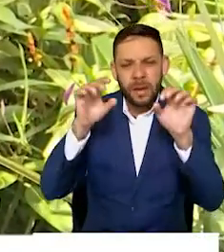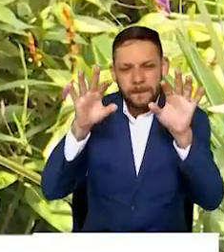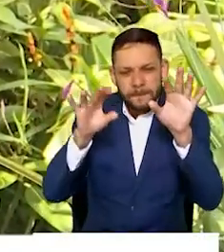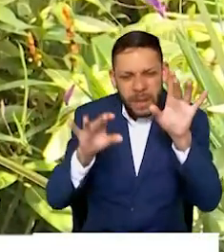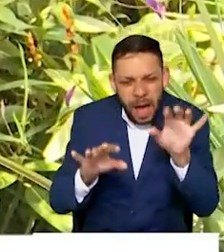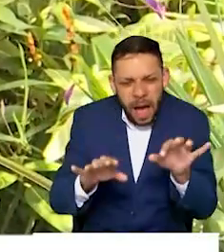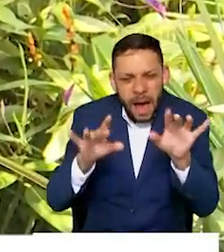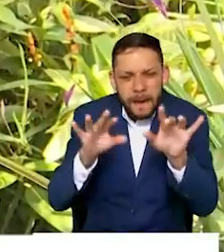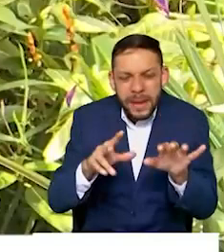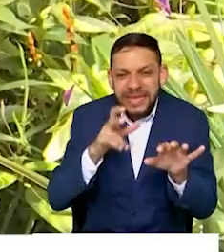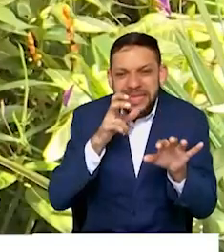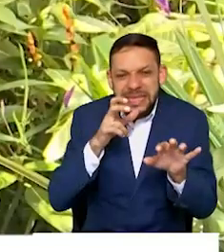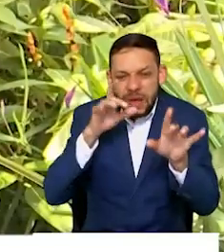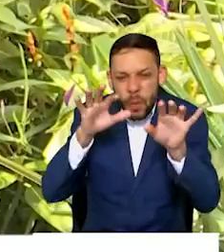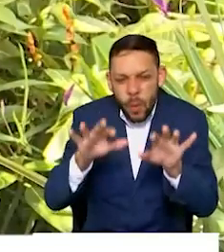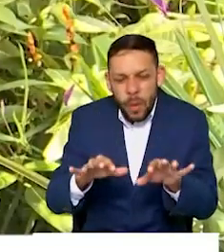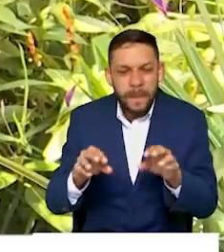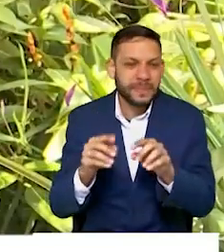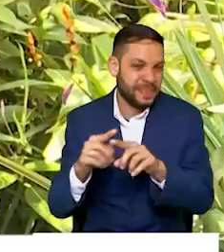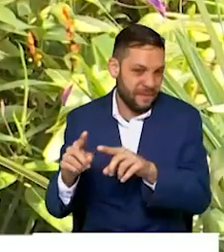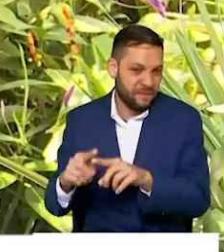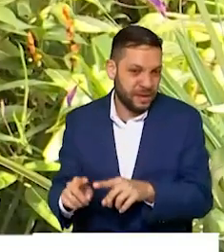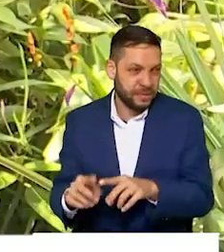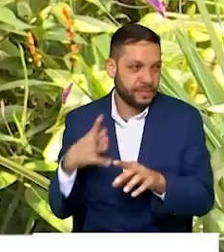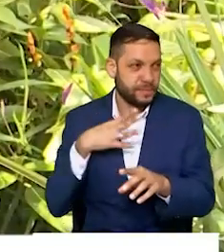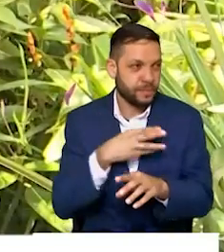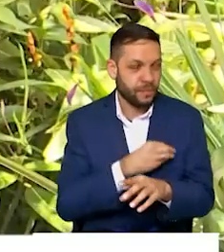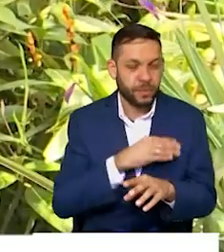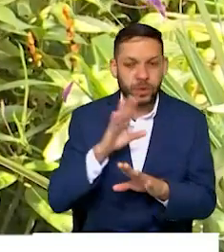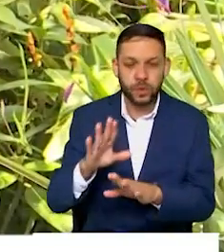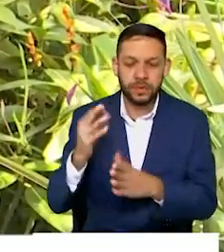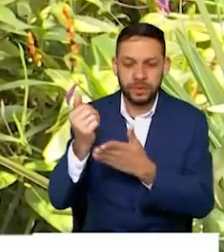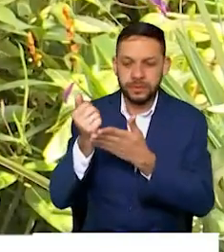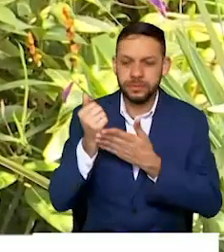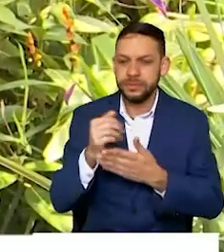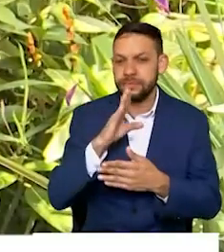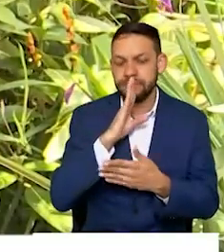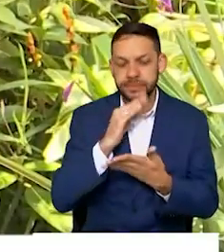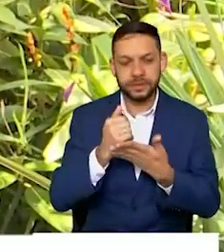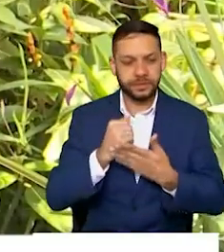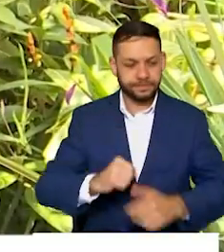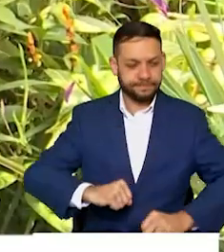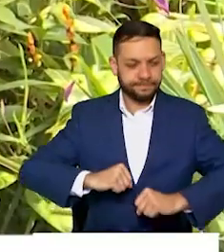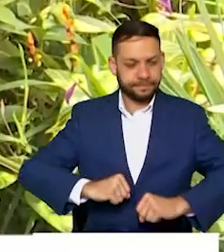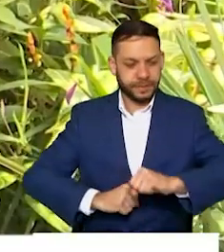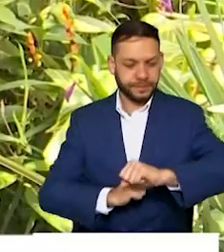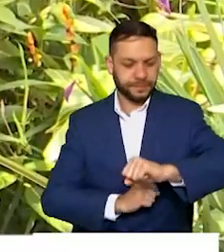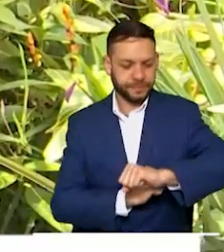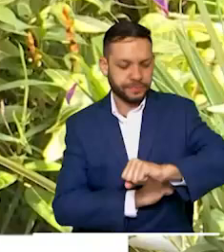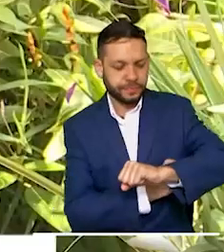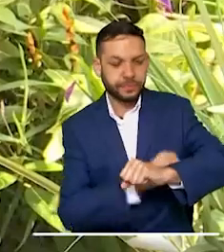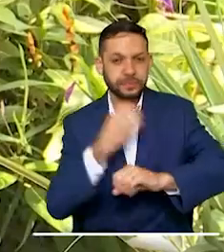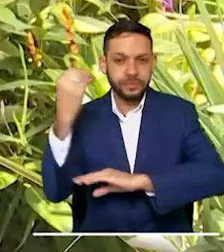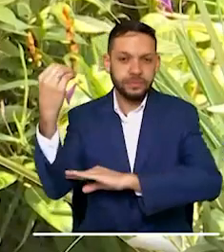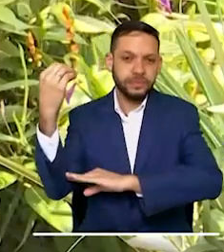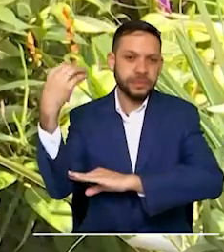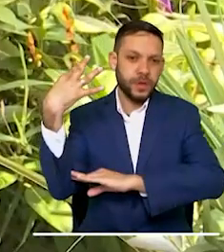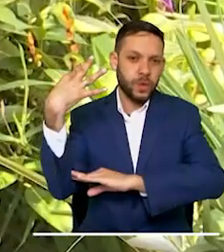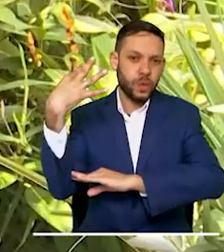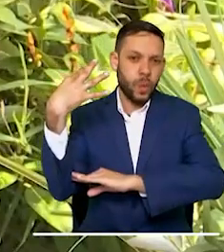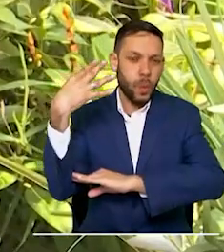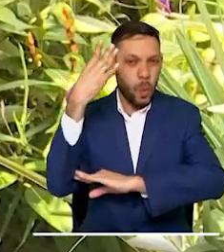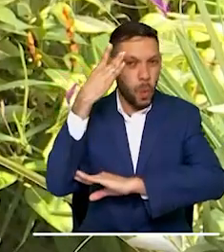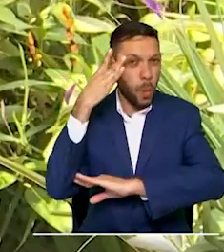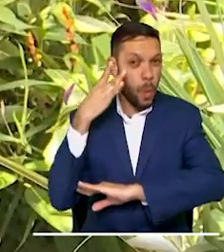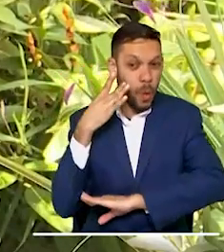hidroxi, esta la da el sol. Entonces, como allá hay poco sol, poco verano, estas personas